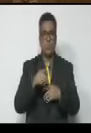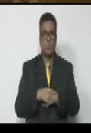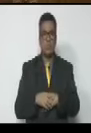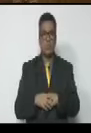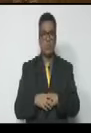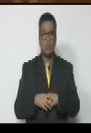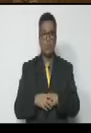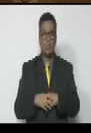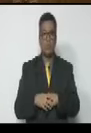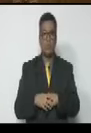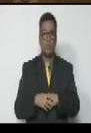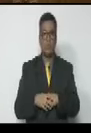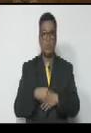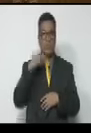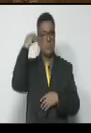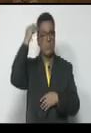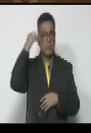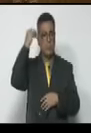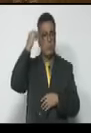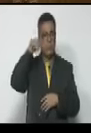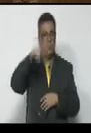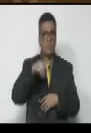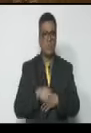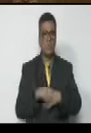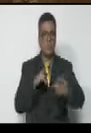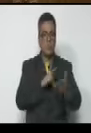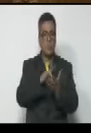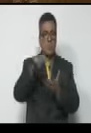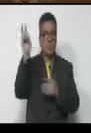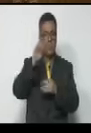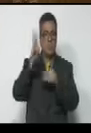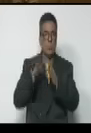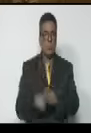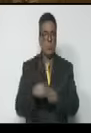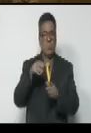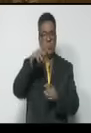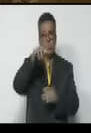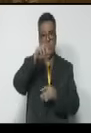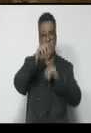América. Considerando que el avión venezolano Boeing